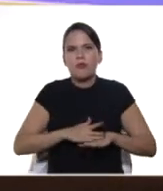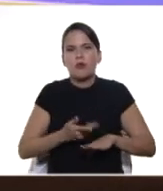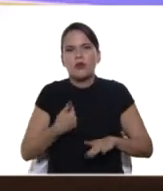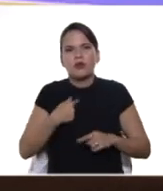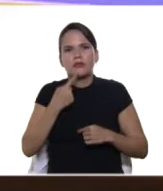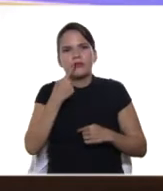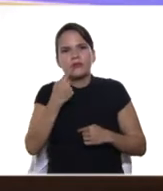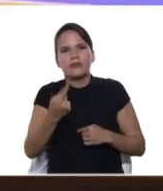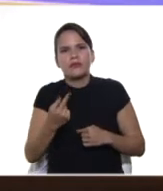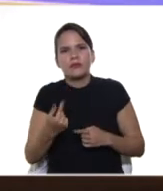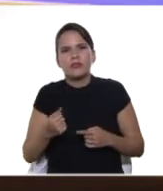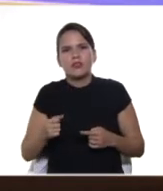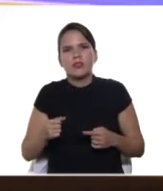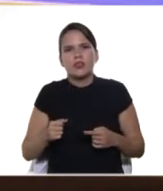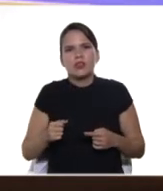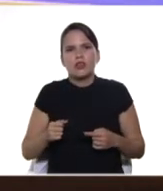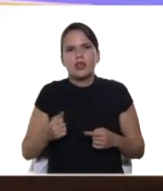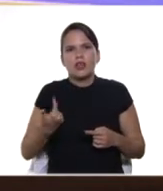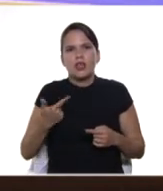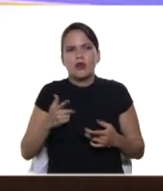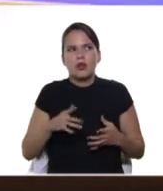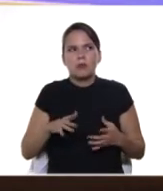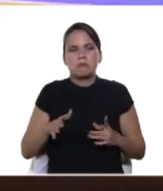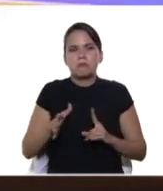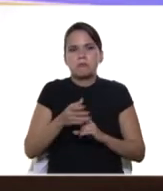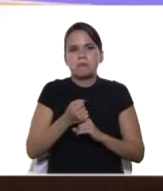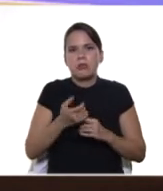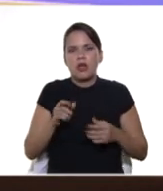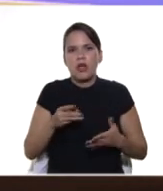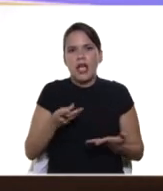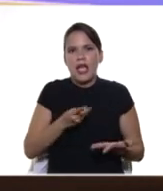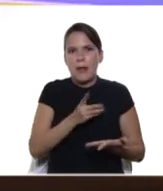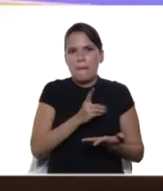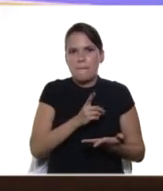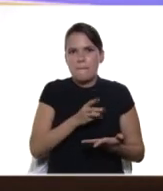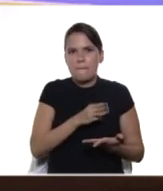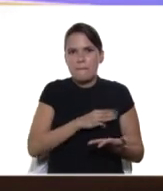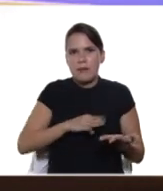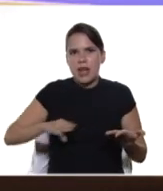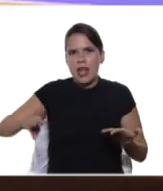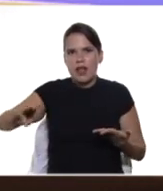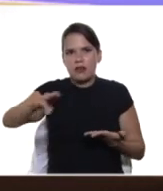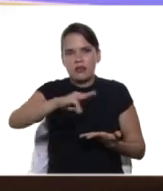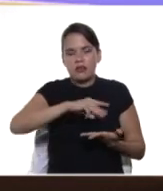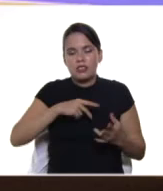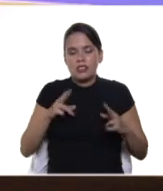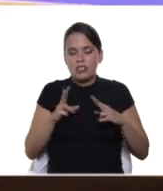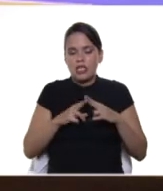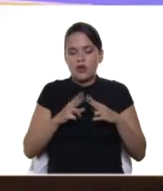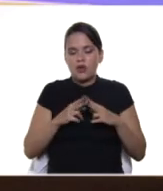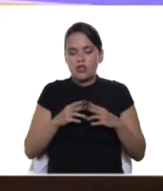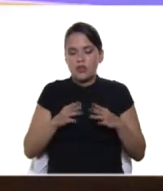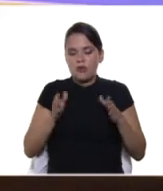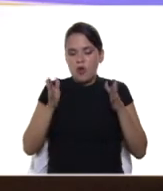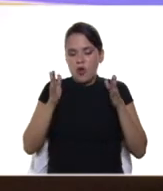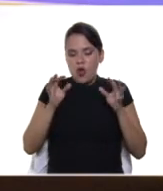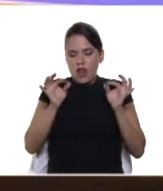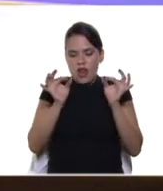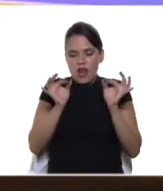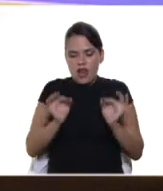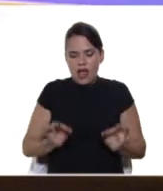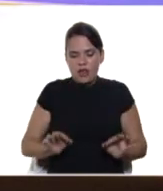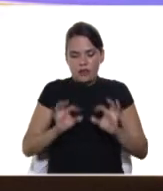cuales encierran una región en el plano. Estos segmentos se le conocen como los lados y